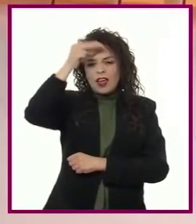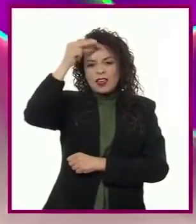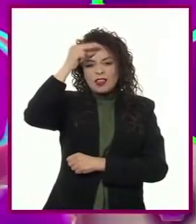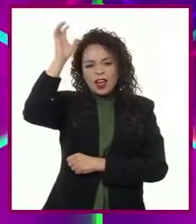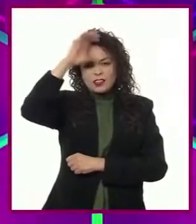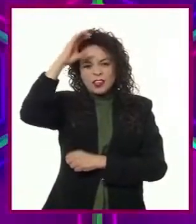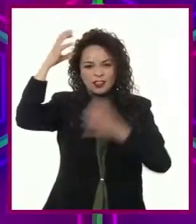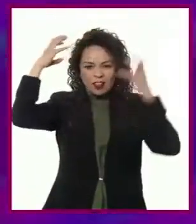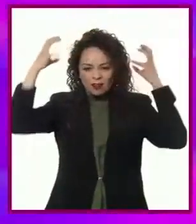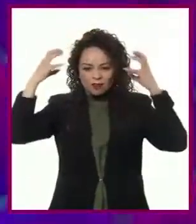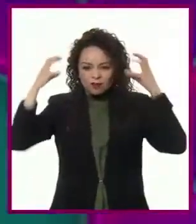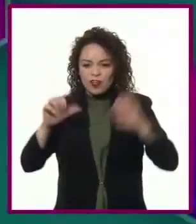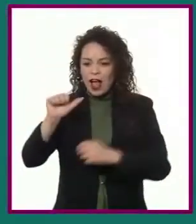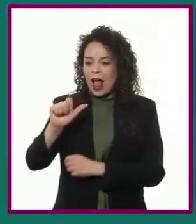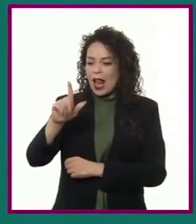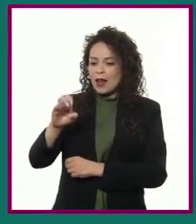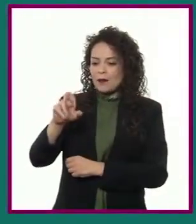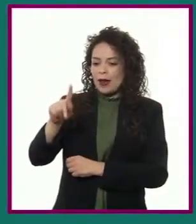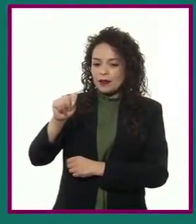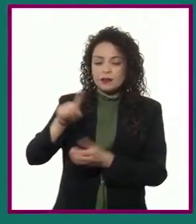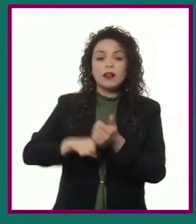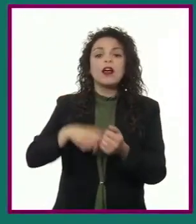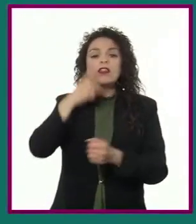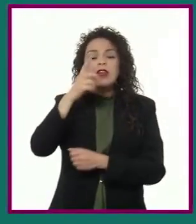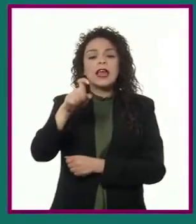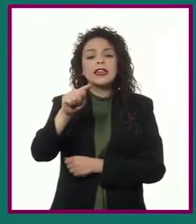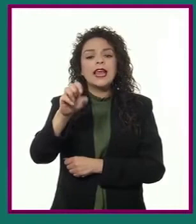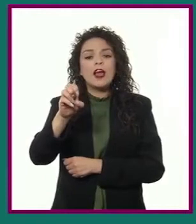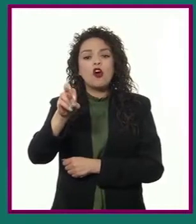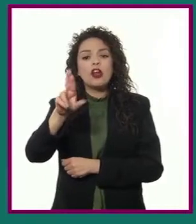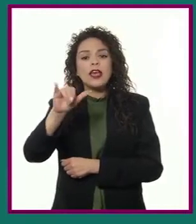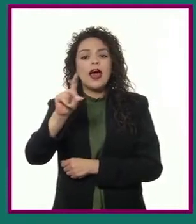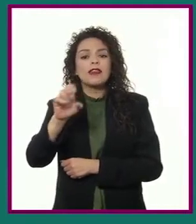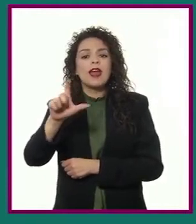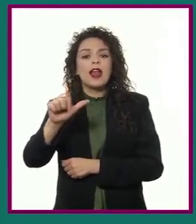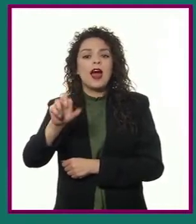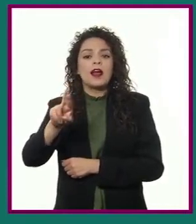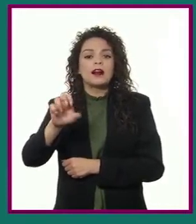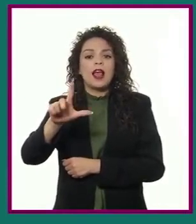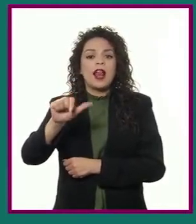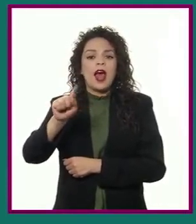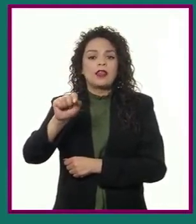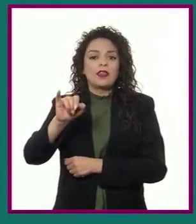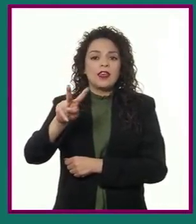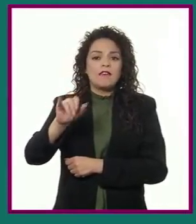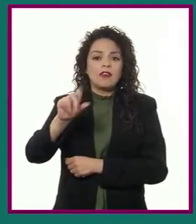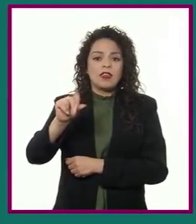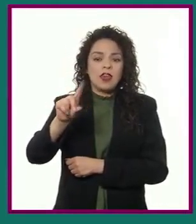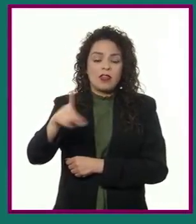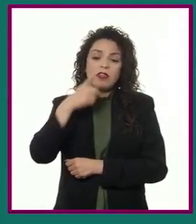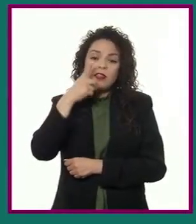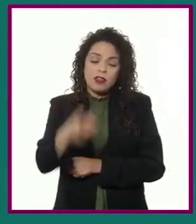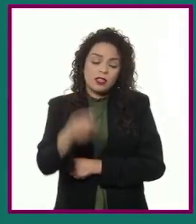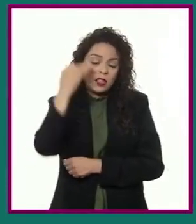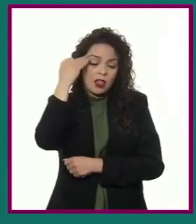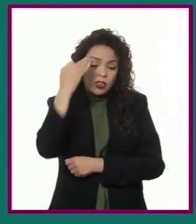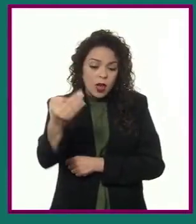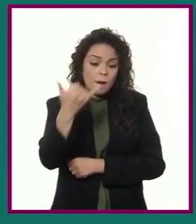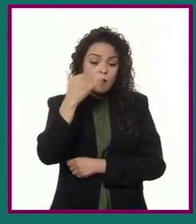revolucionaria teoría de la relatividad. En ella se postula que el espacio y el tiempo se